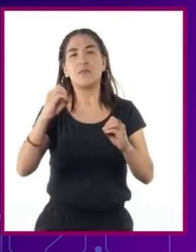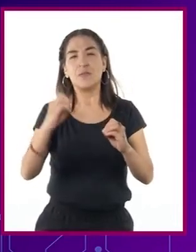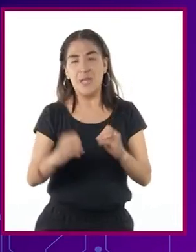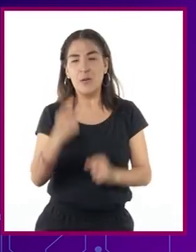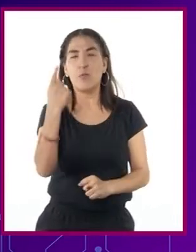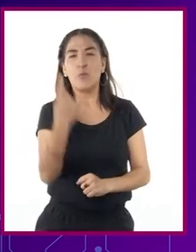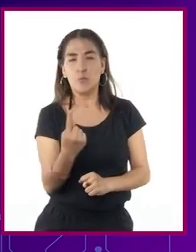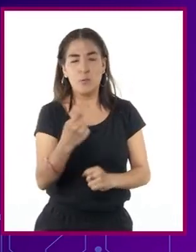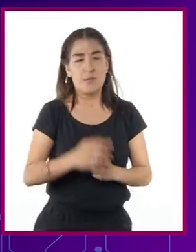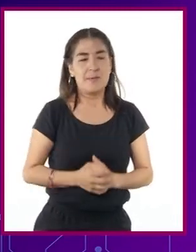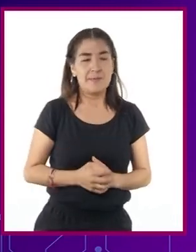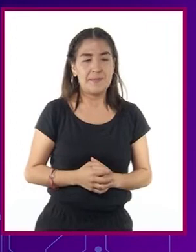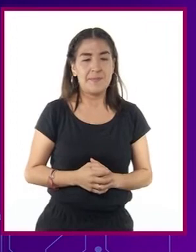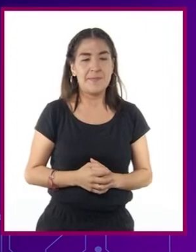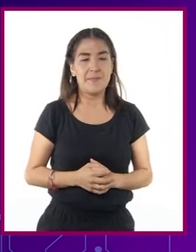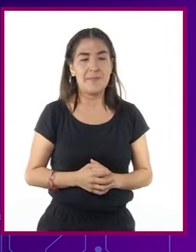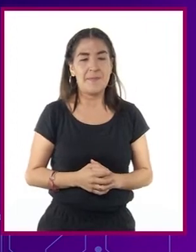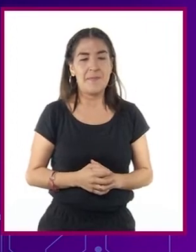0.00001.